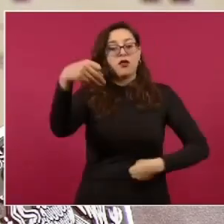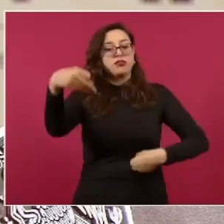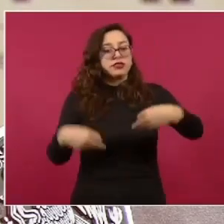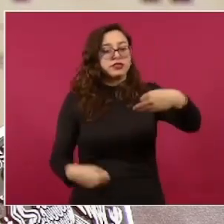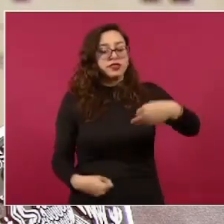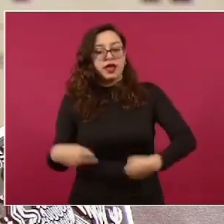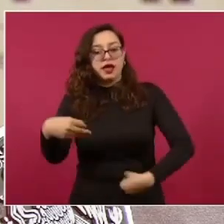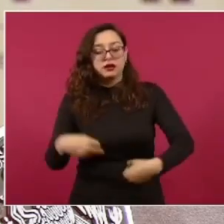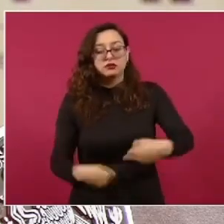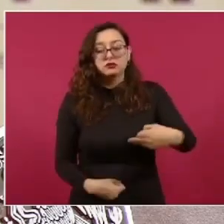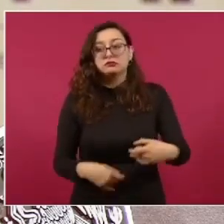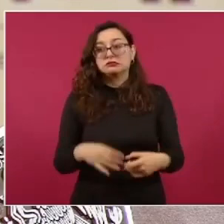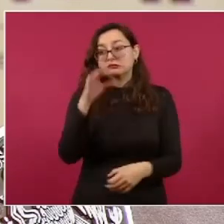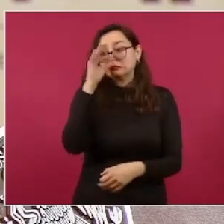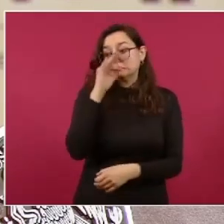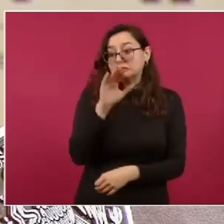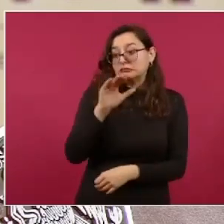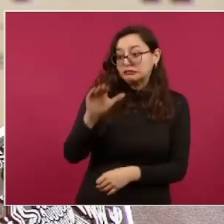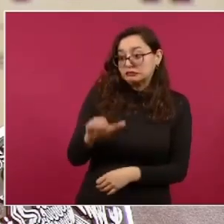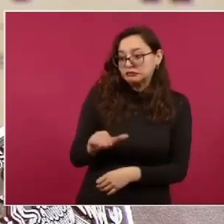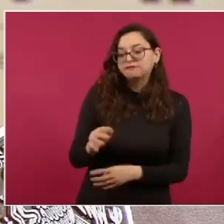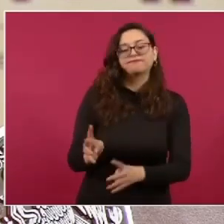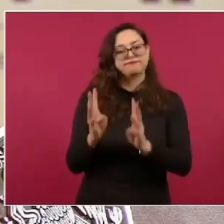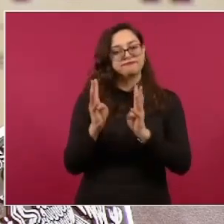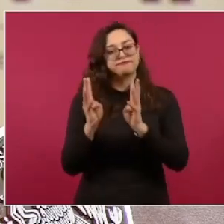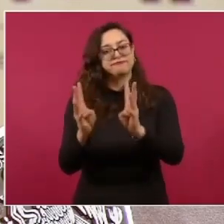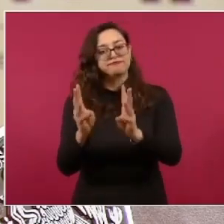mencionar solamente algunas de ellas.